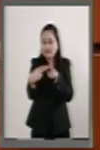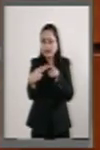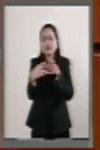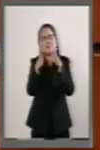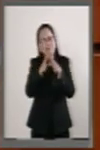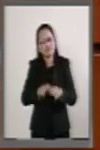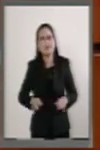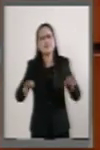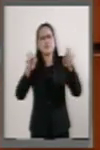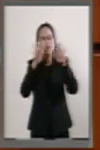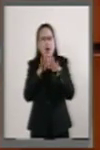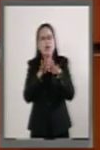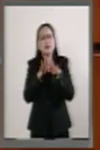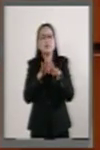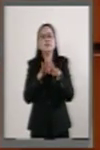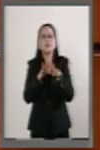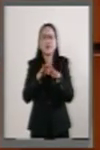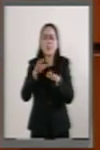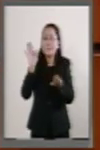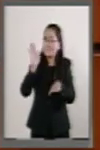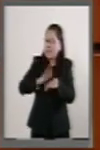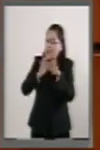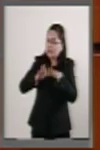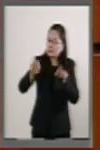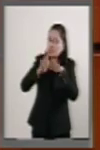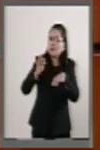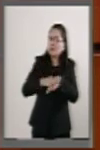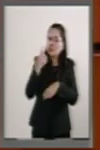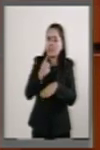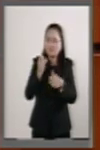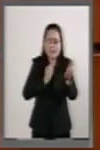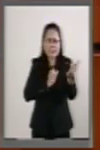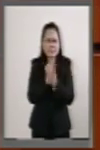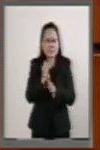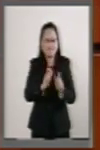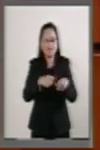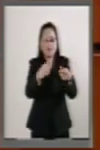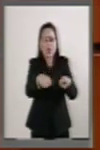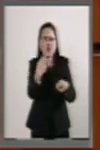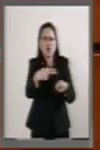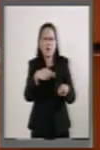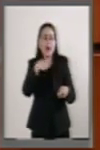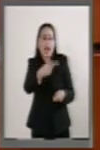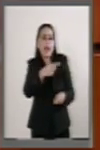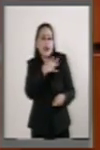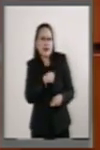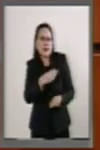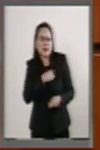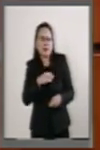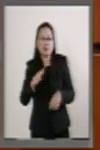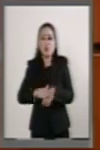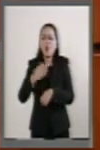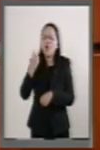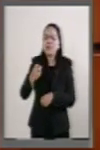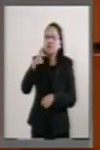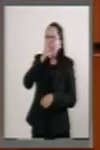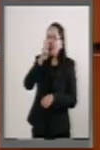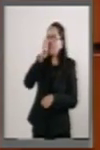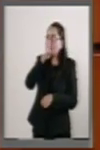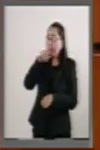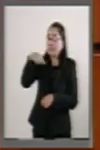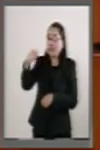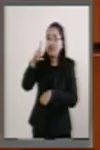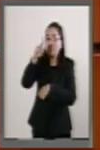todo cuando decidimos el nombre de nuestros hijos. Por eso los padres de Doni